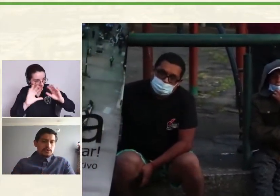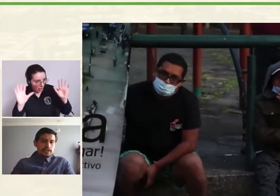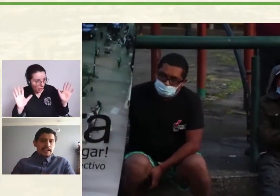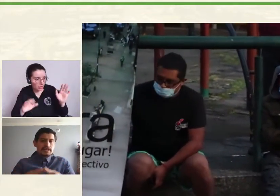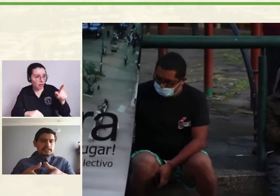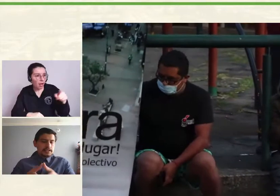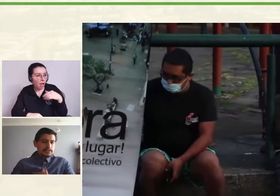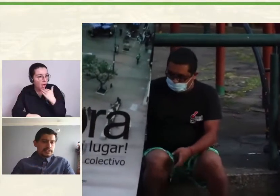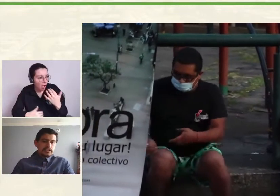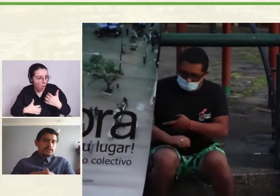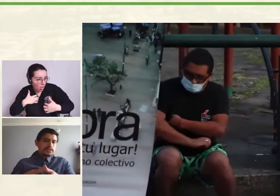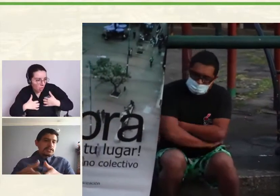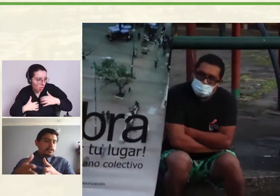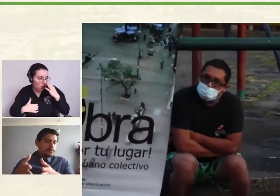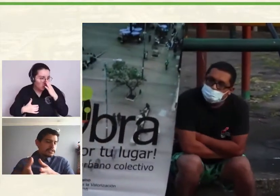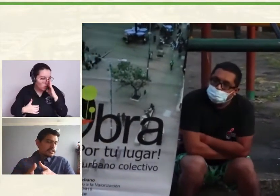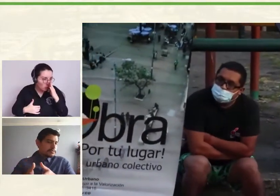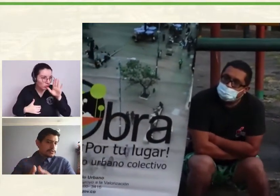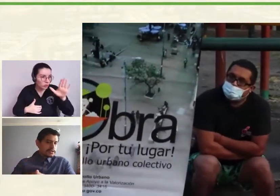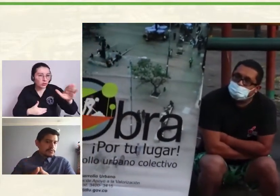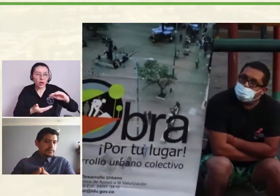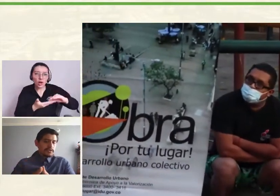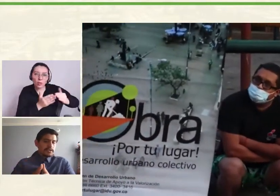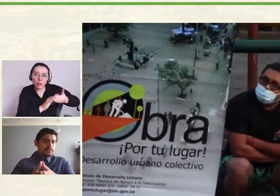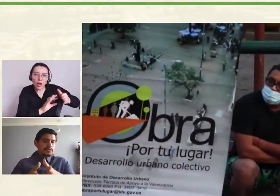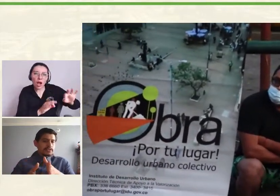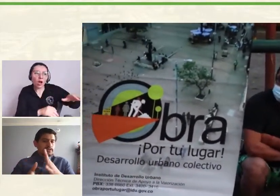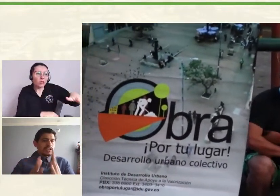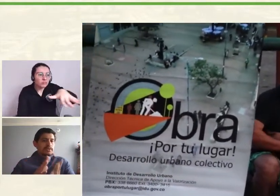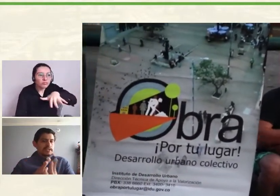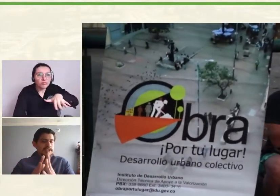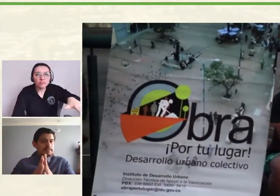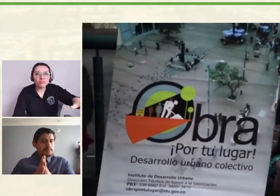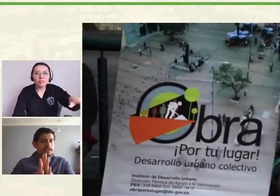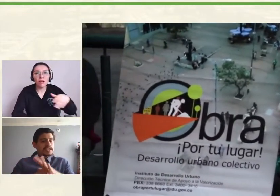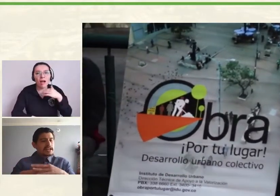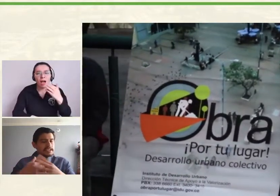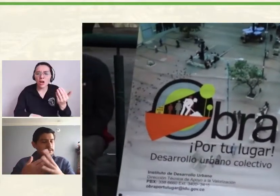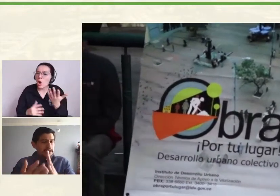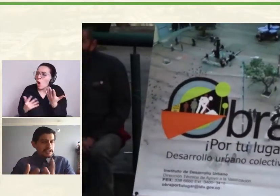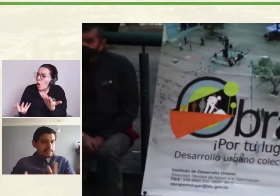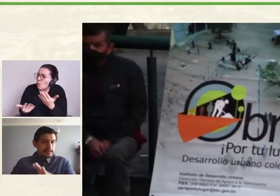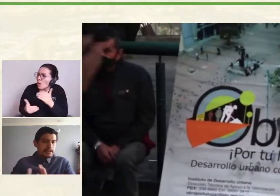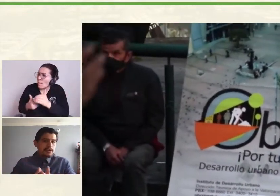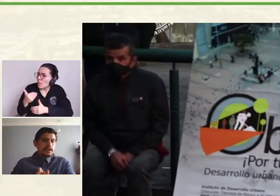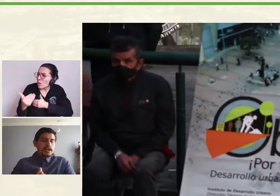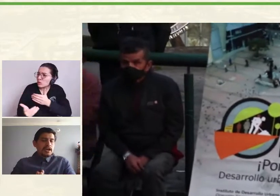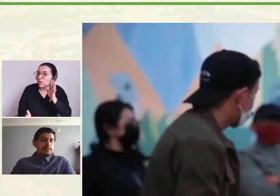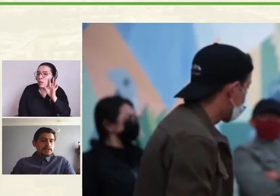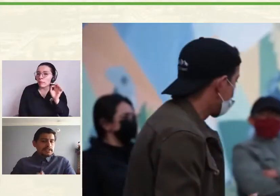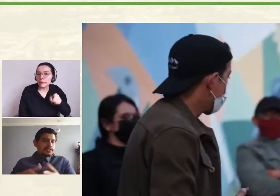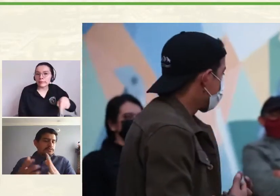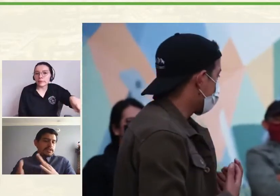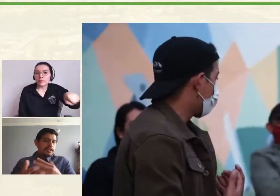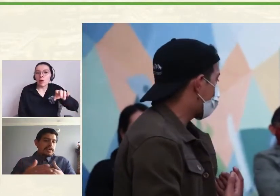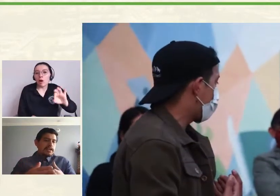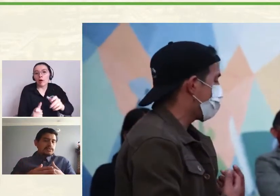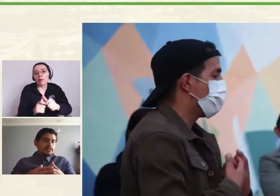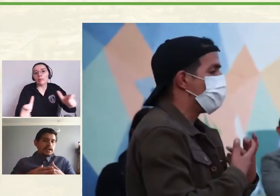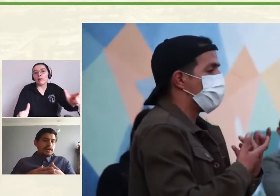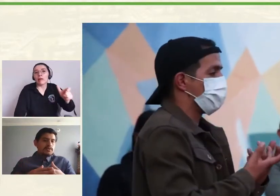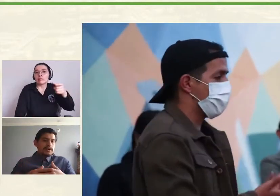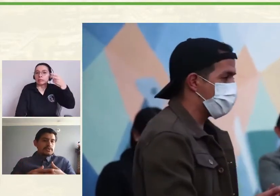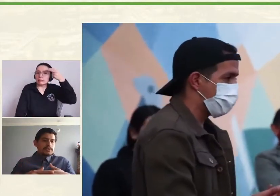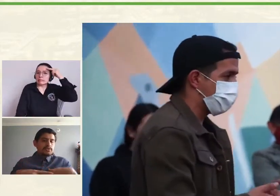las comunidades, desde los territorios de cómo es este proceso, porque es un proceso que a veces puede llegar a ser malinterpretado porque se asume que